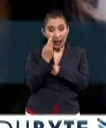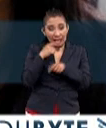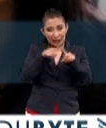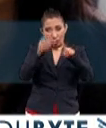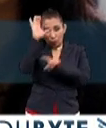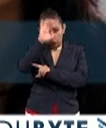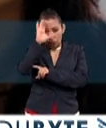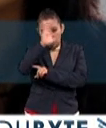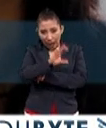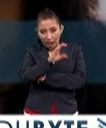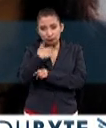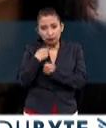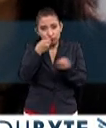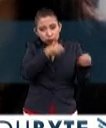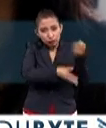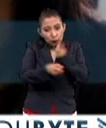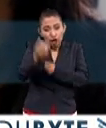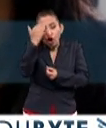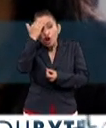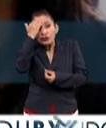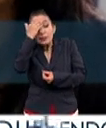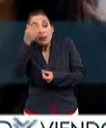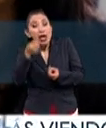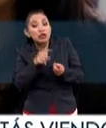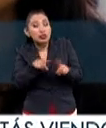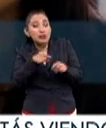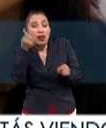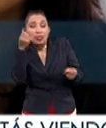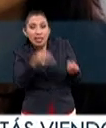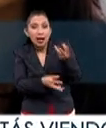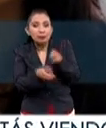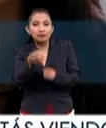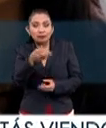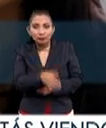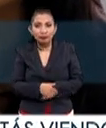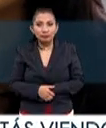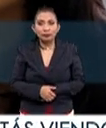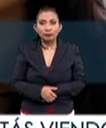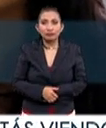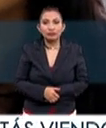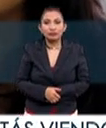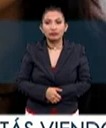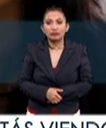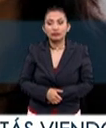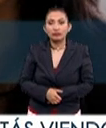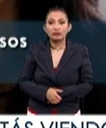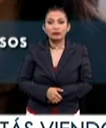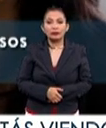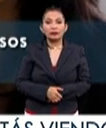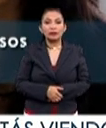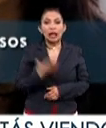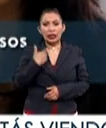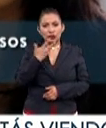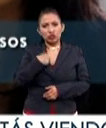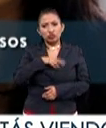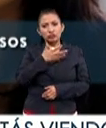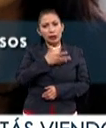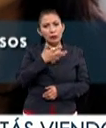Yo no con Universidad Intercultural del Estado de Puebla, Liuca, Cachillau y